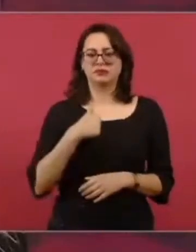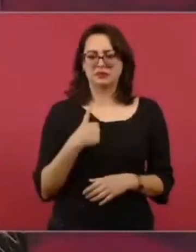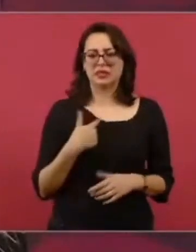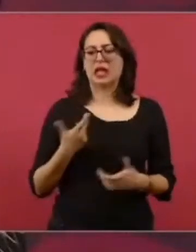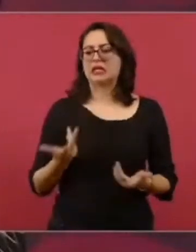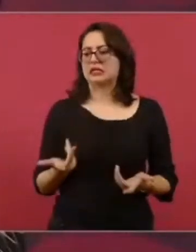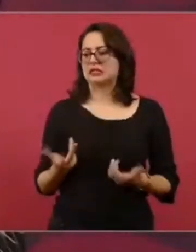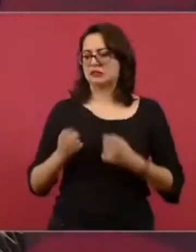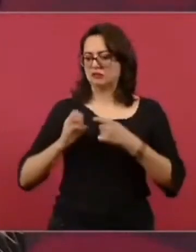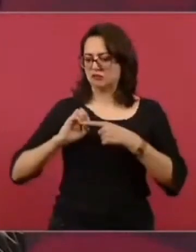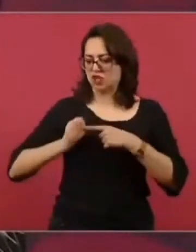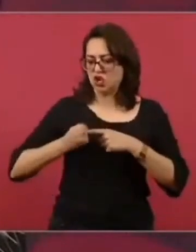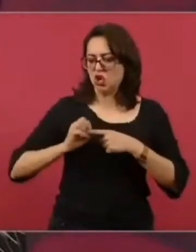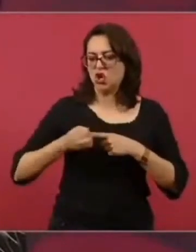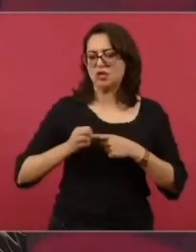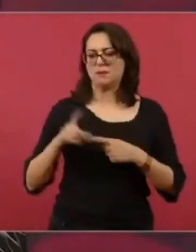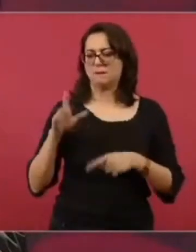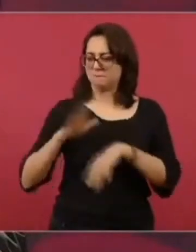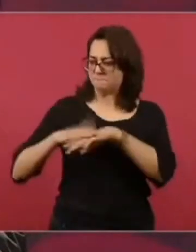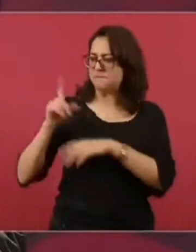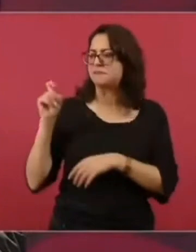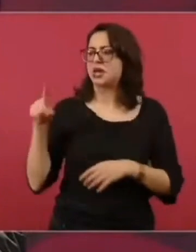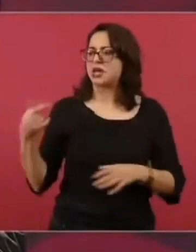a los frijoles,